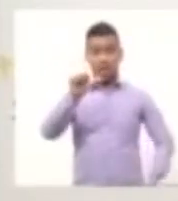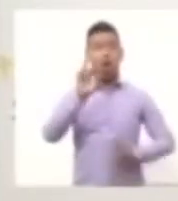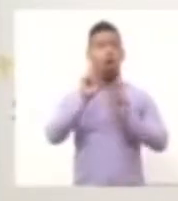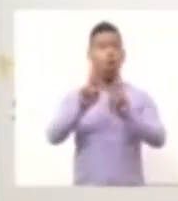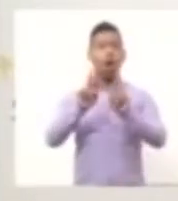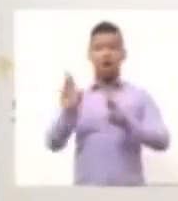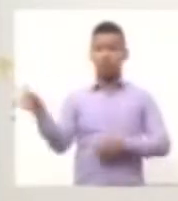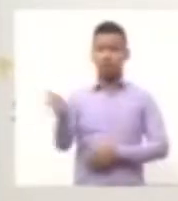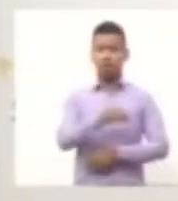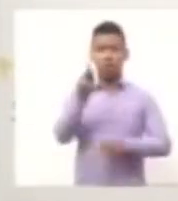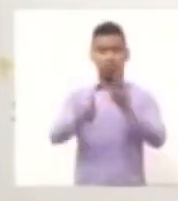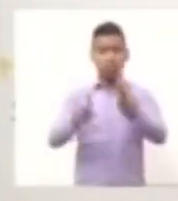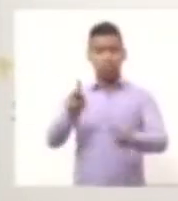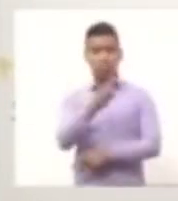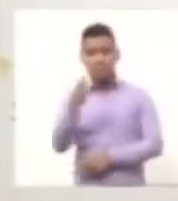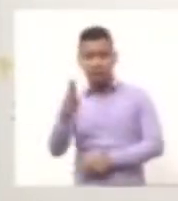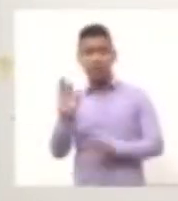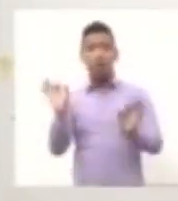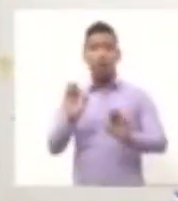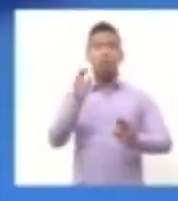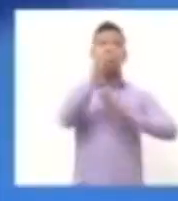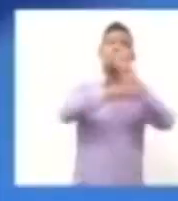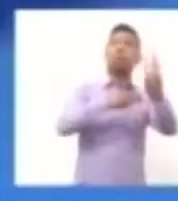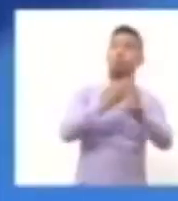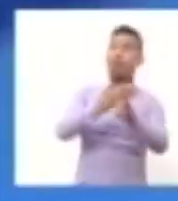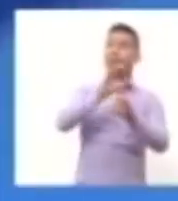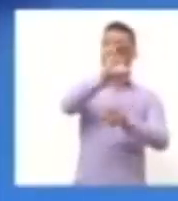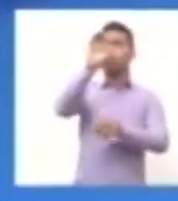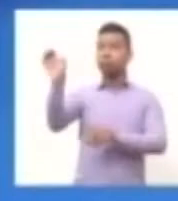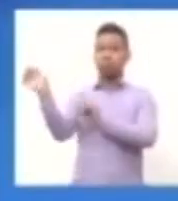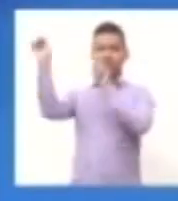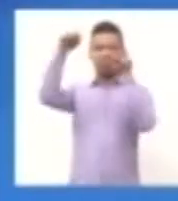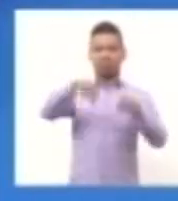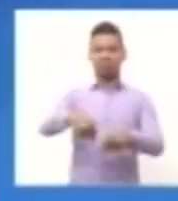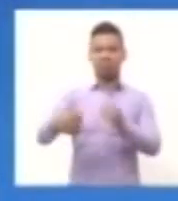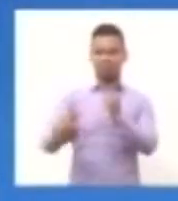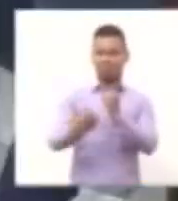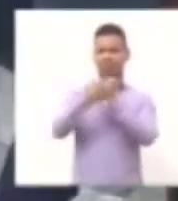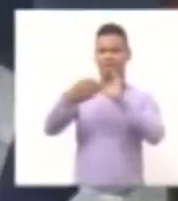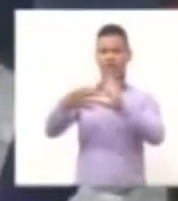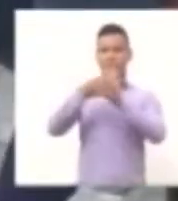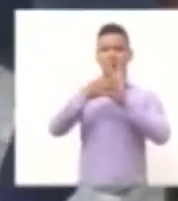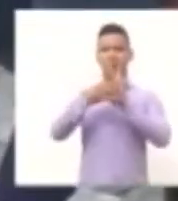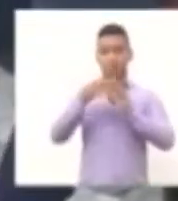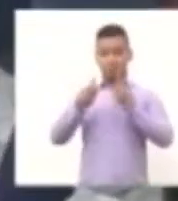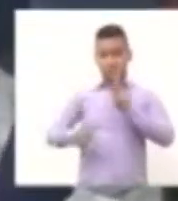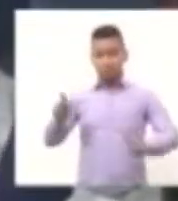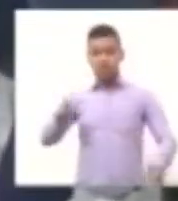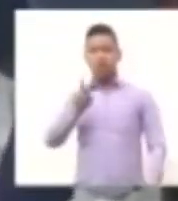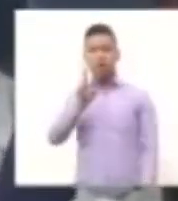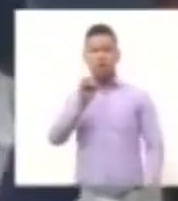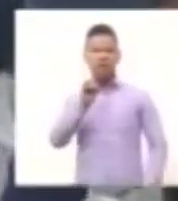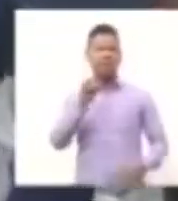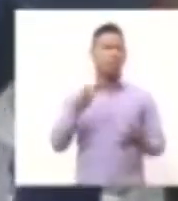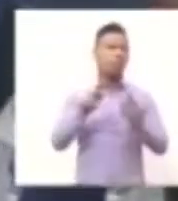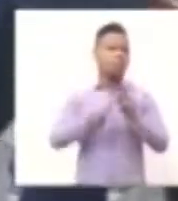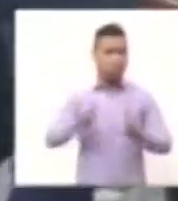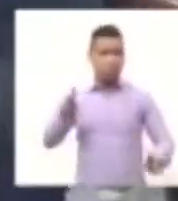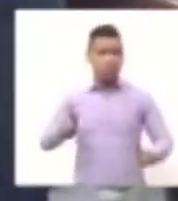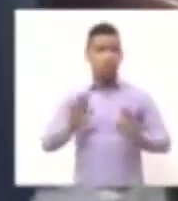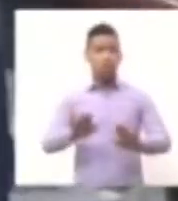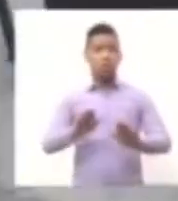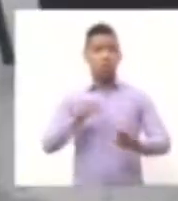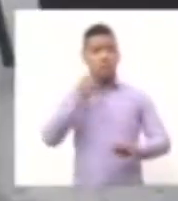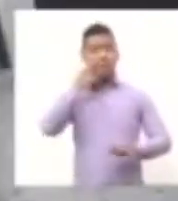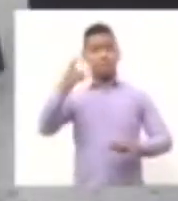internacional, a que se unan a este magno evento. Más de 150 exponentes de este deporte a nivel nacional e